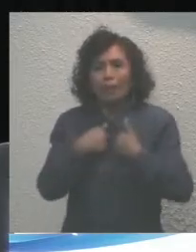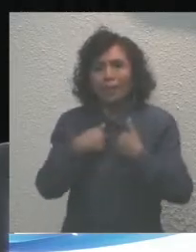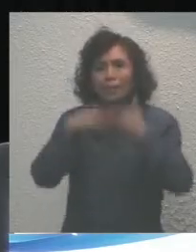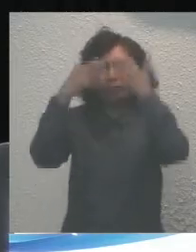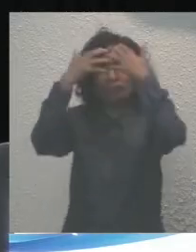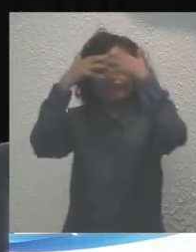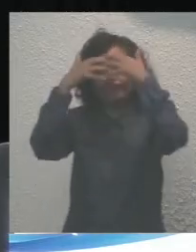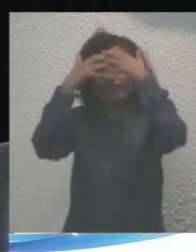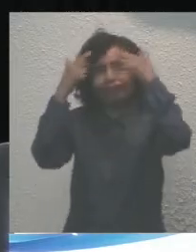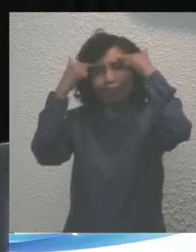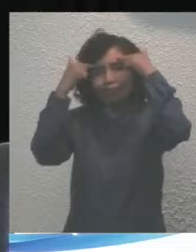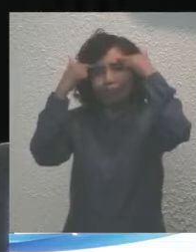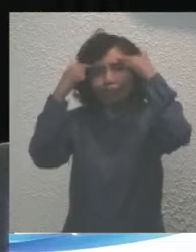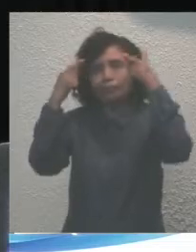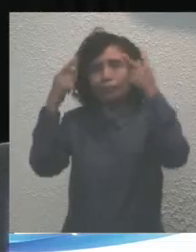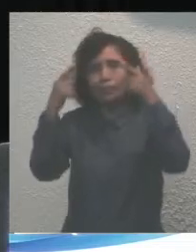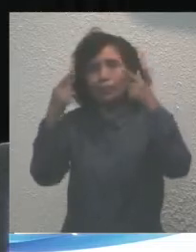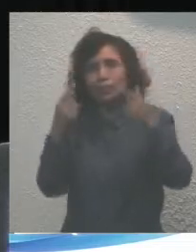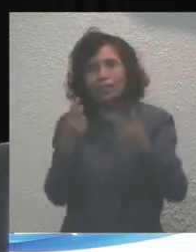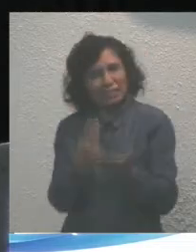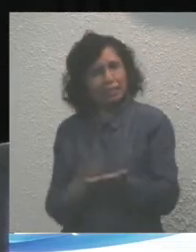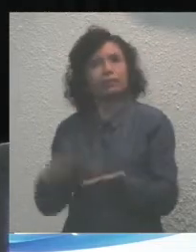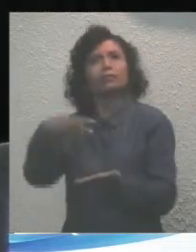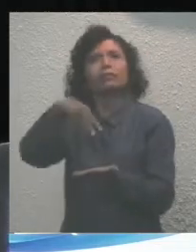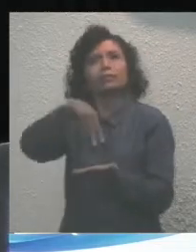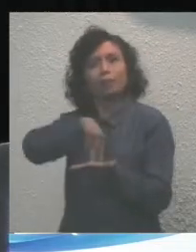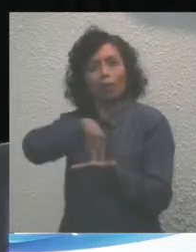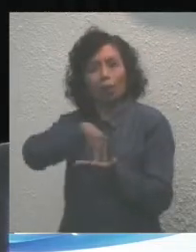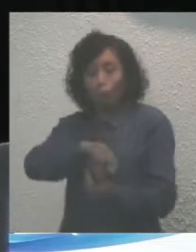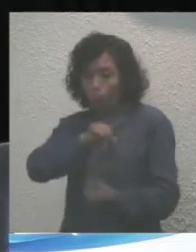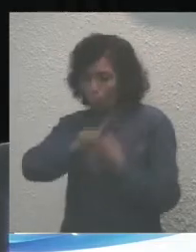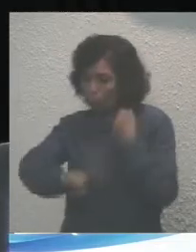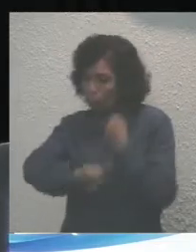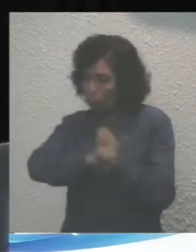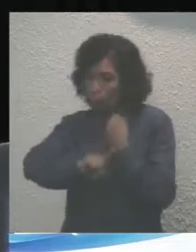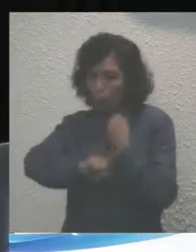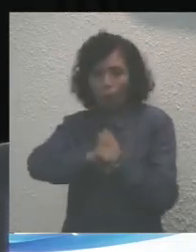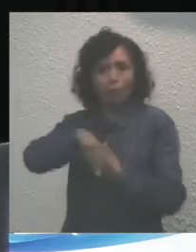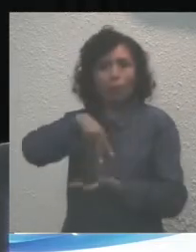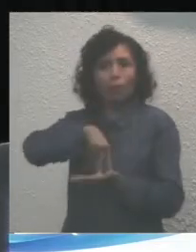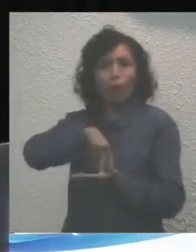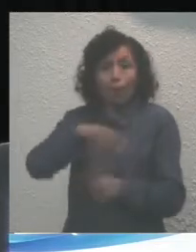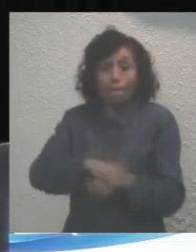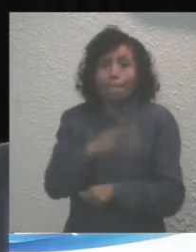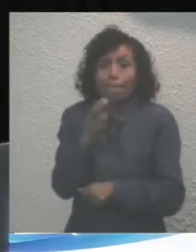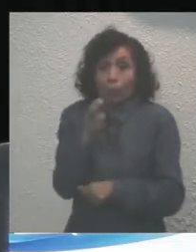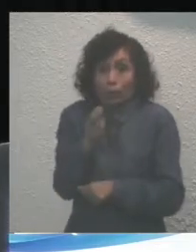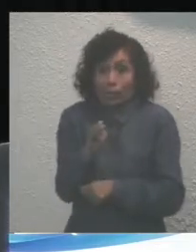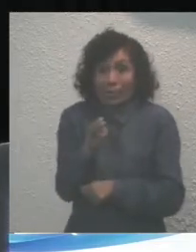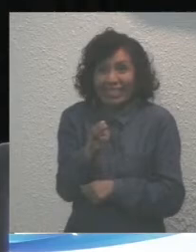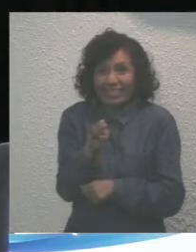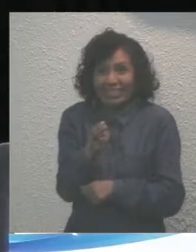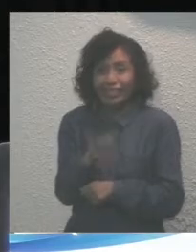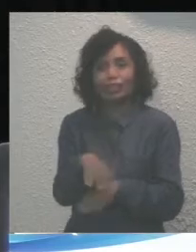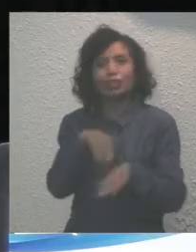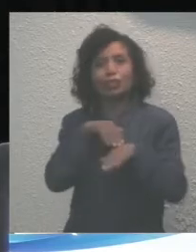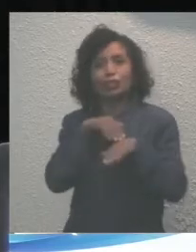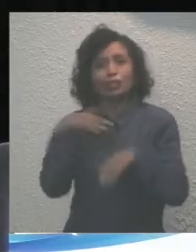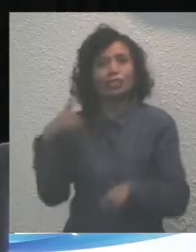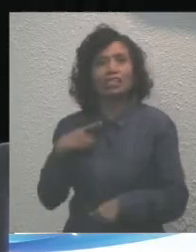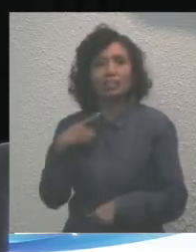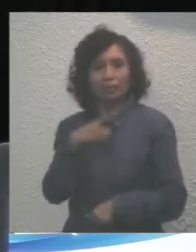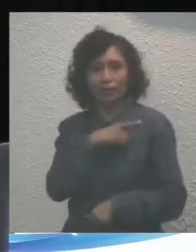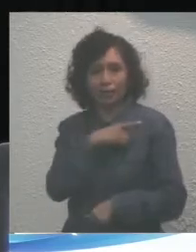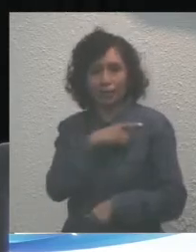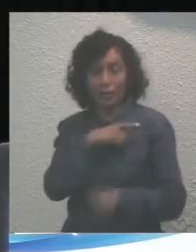me dice, debo afrontar todas las dificultades, porque esa es la obligación que